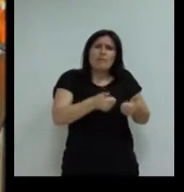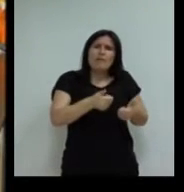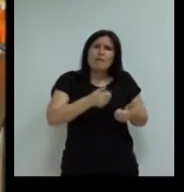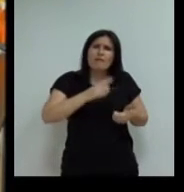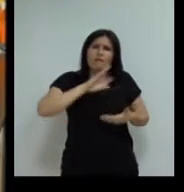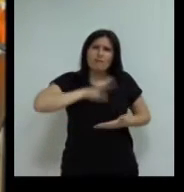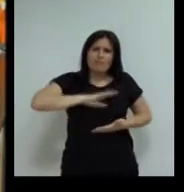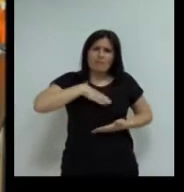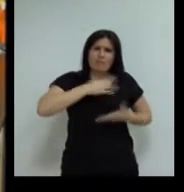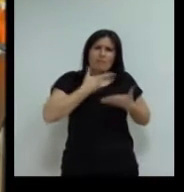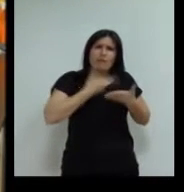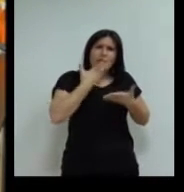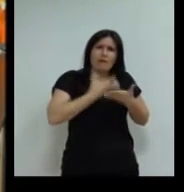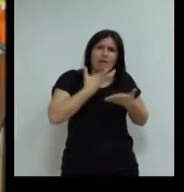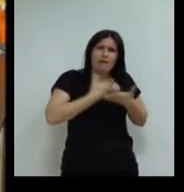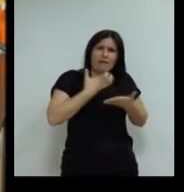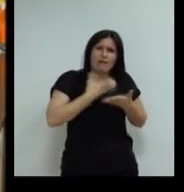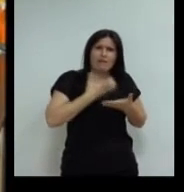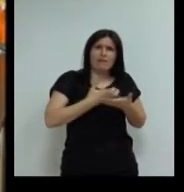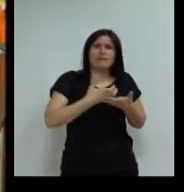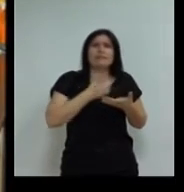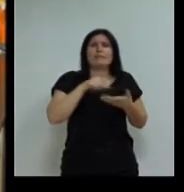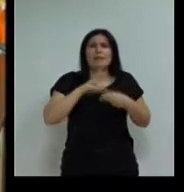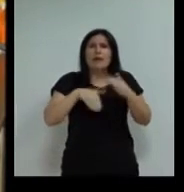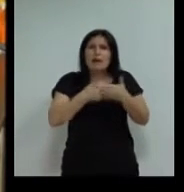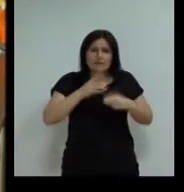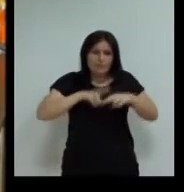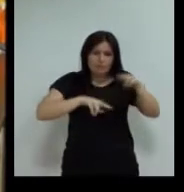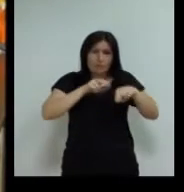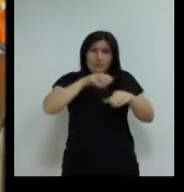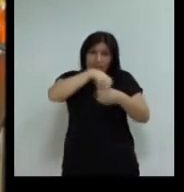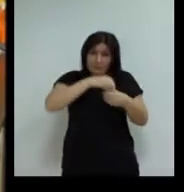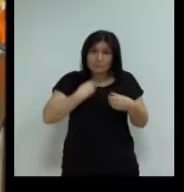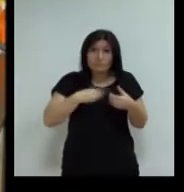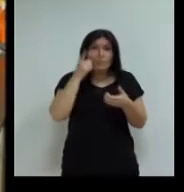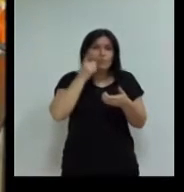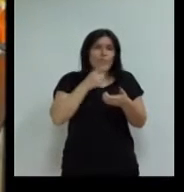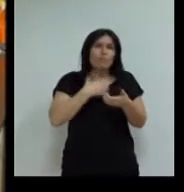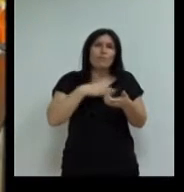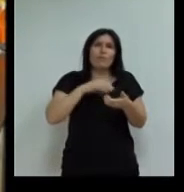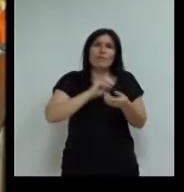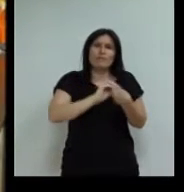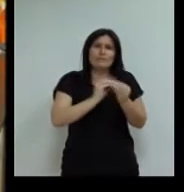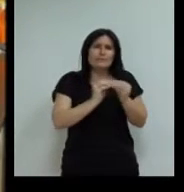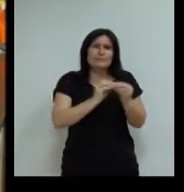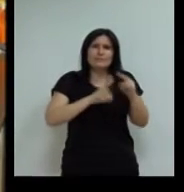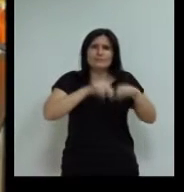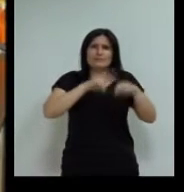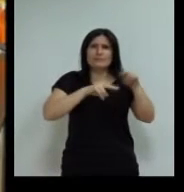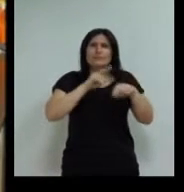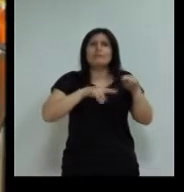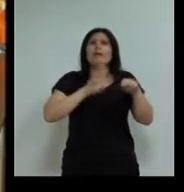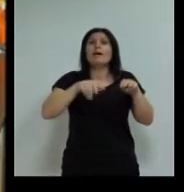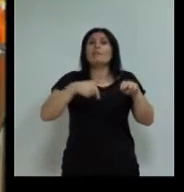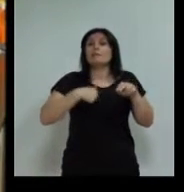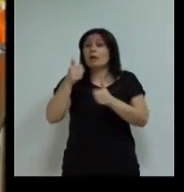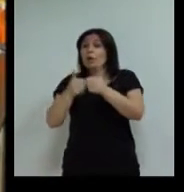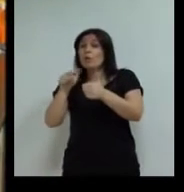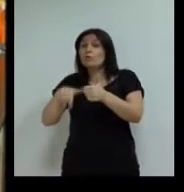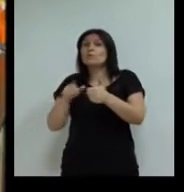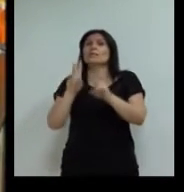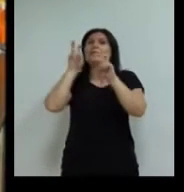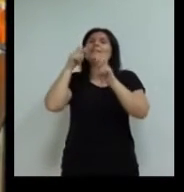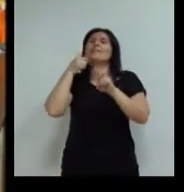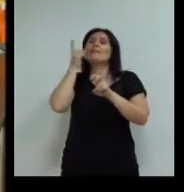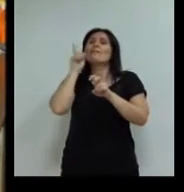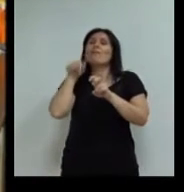capacidad de grabar y de montar incluso dentro del móvil. Resolvimos aquel concurso de películas en el móvil, pero